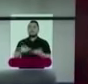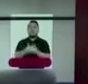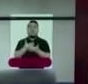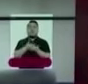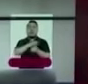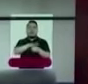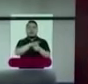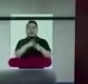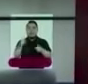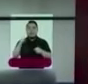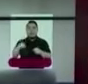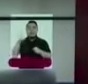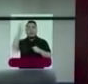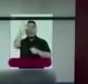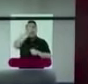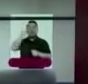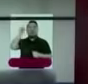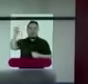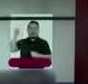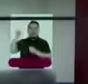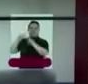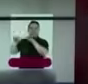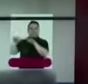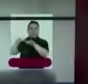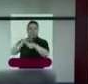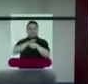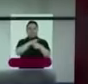con el problema que tenemos?